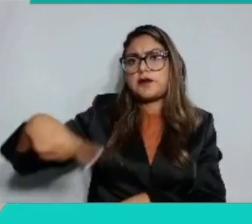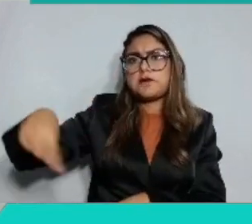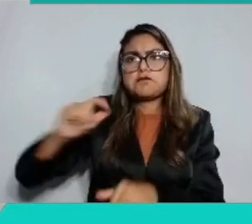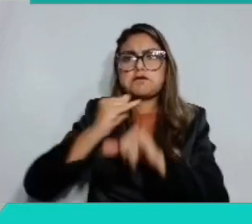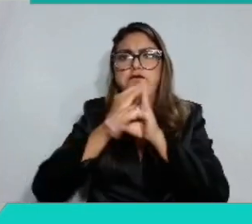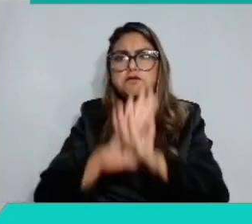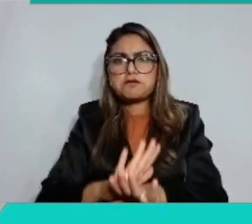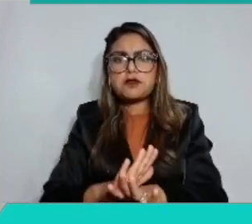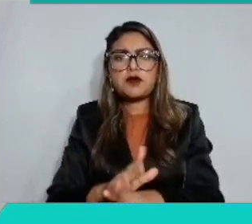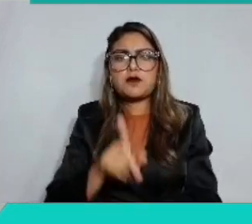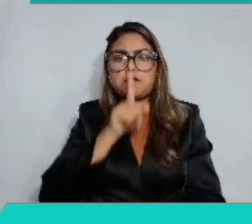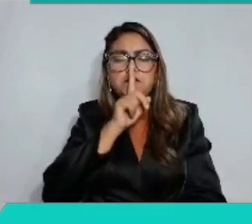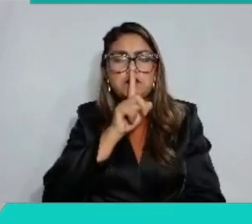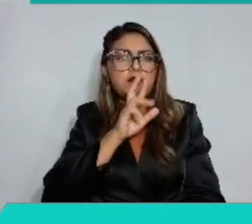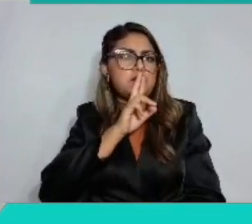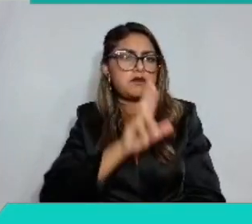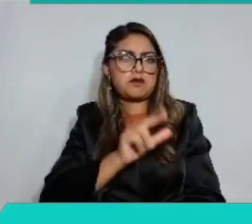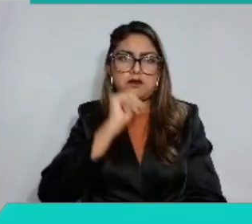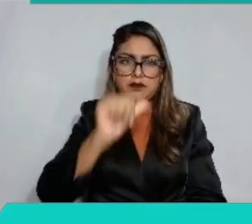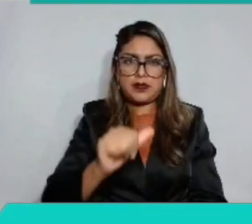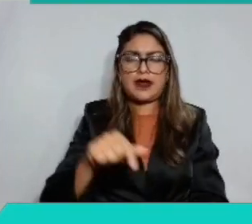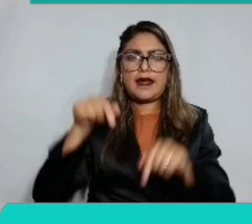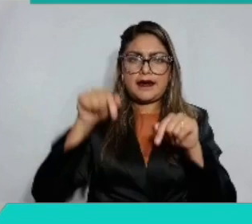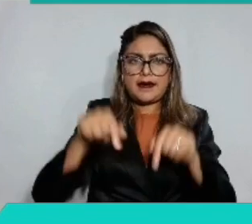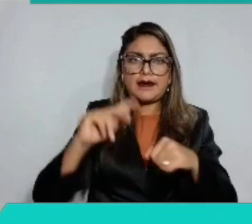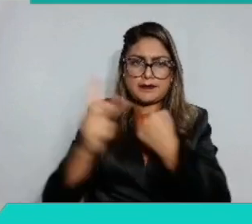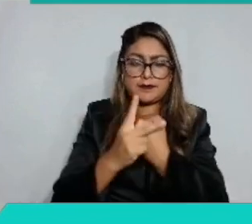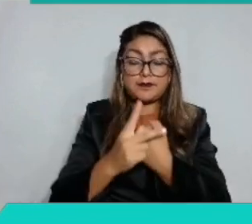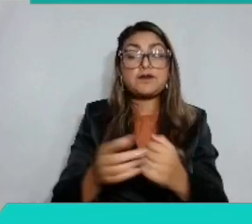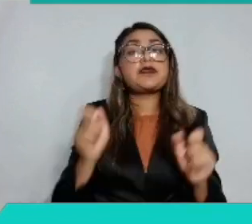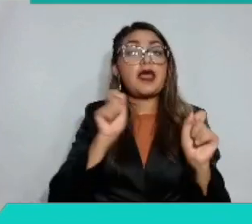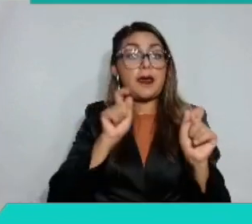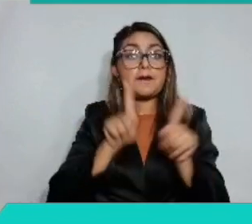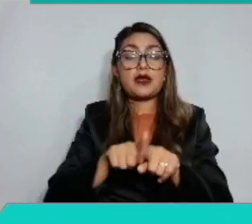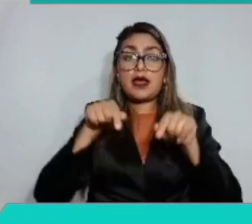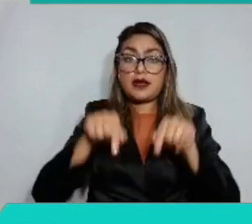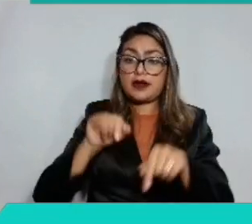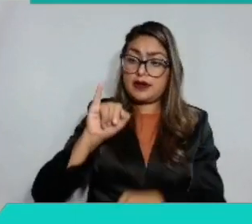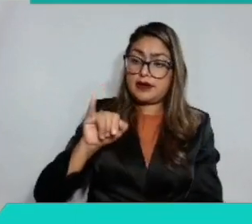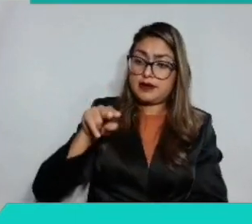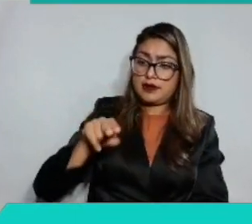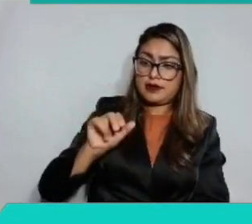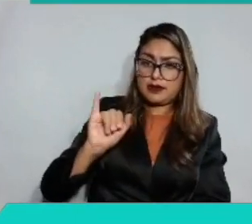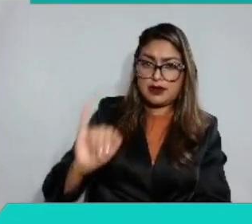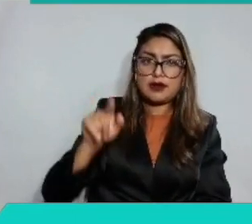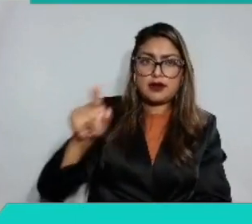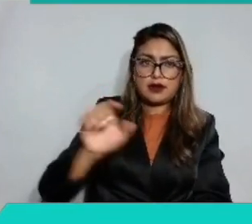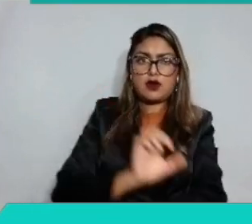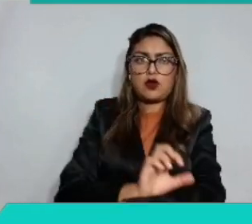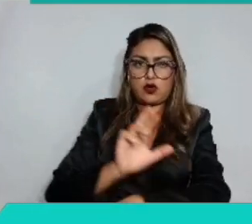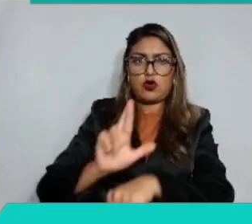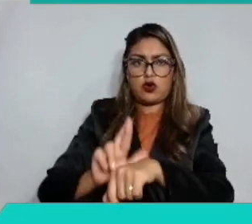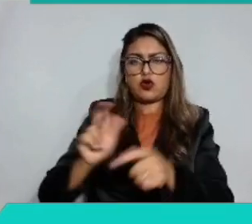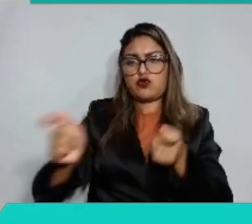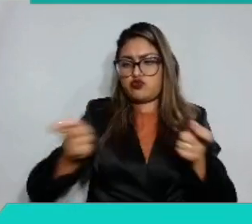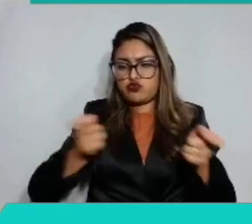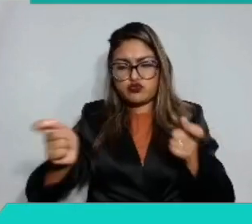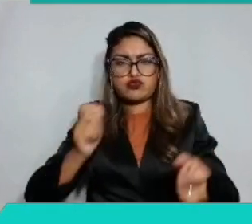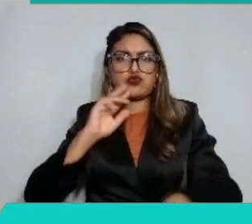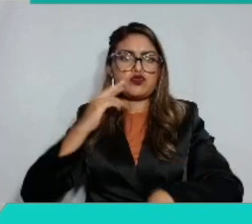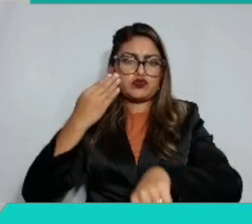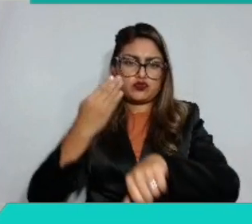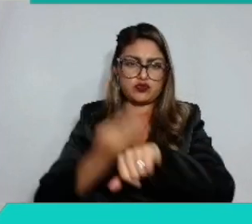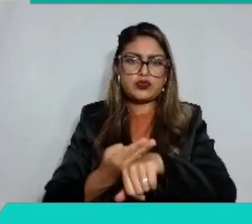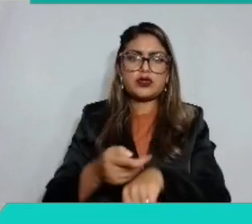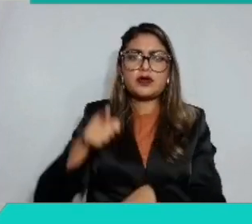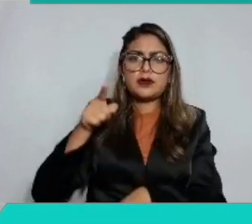país de igual modo el inai coordina y preside el Sistema Nacional de transparencia conformado